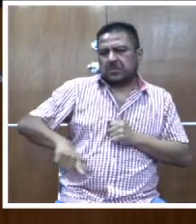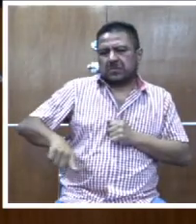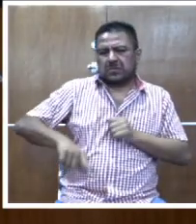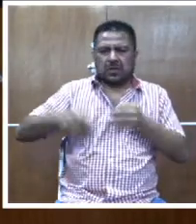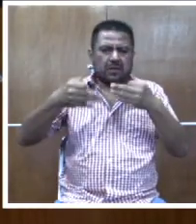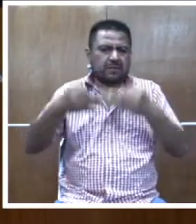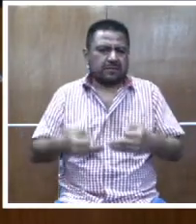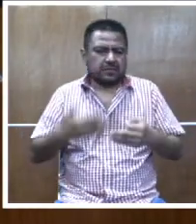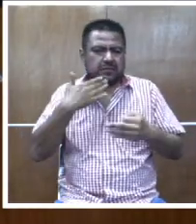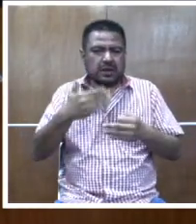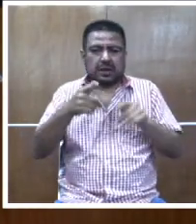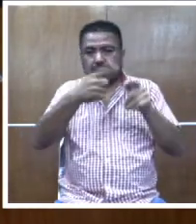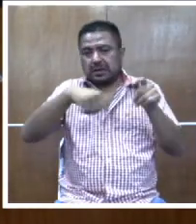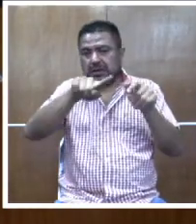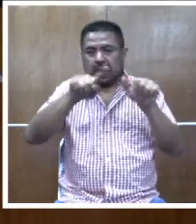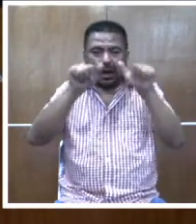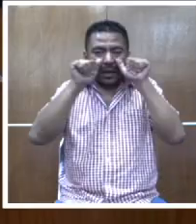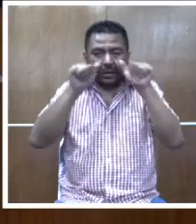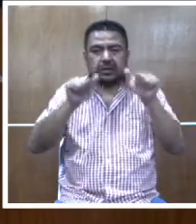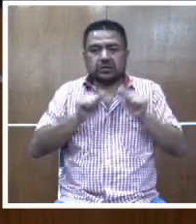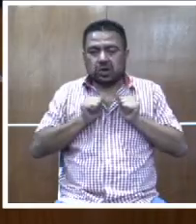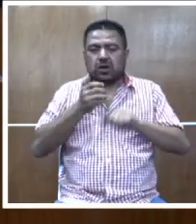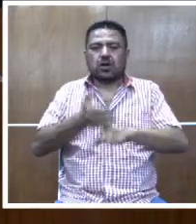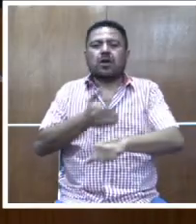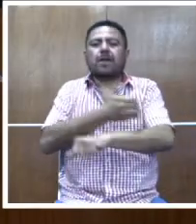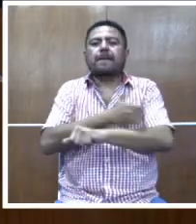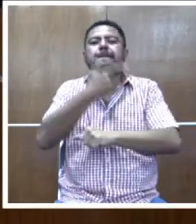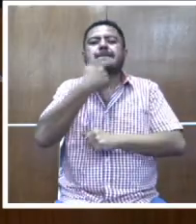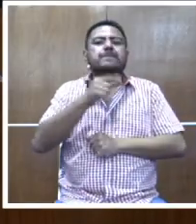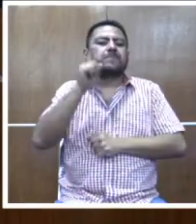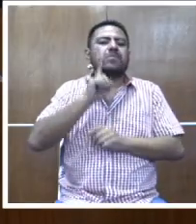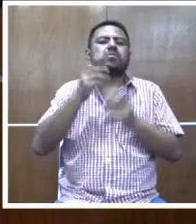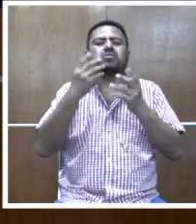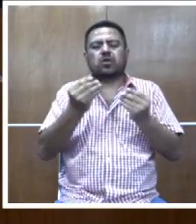oficial. Por su atención, compañeras, compañeros, muchas gracias. Muy buenas tardes.